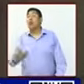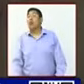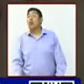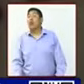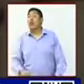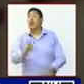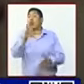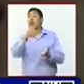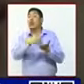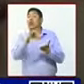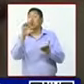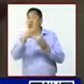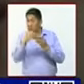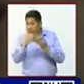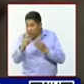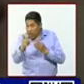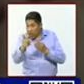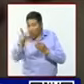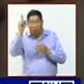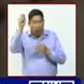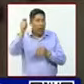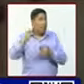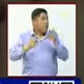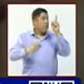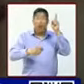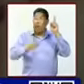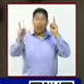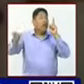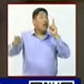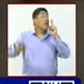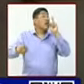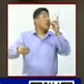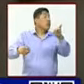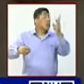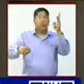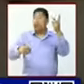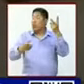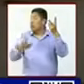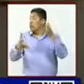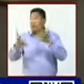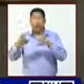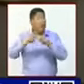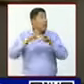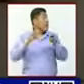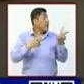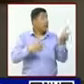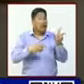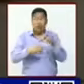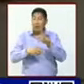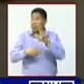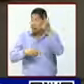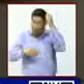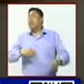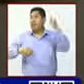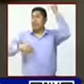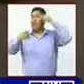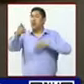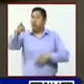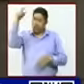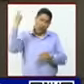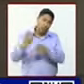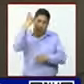de $5,800. A la una, a las dos y a las